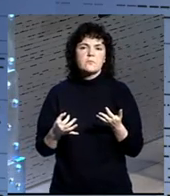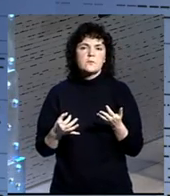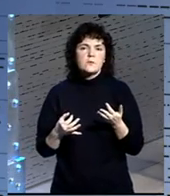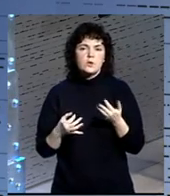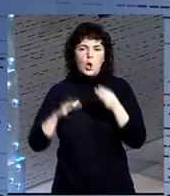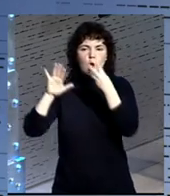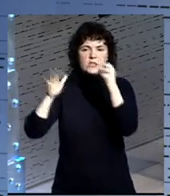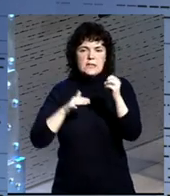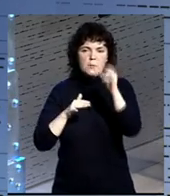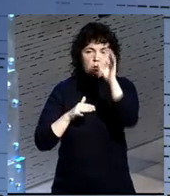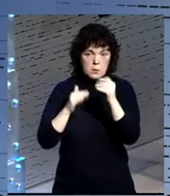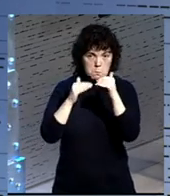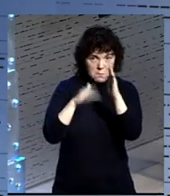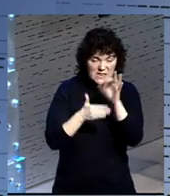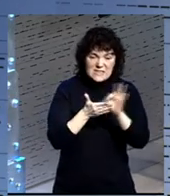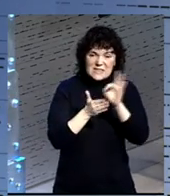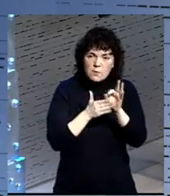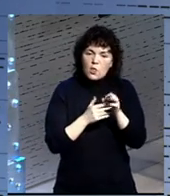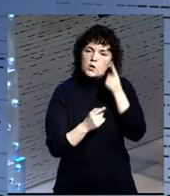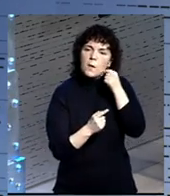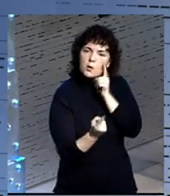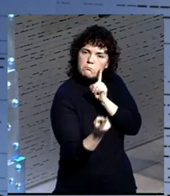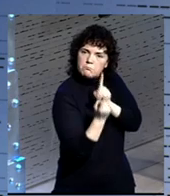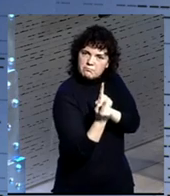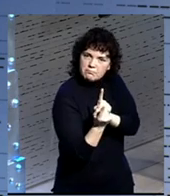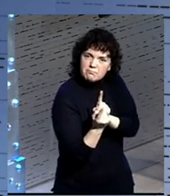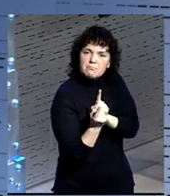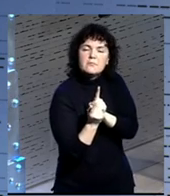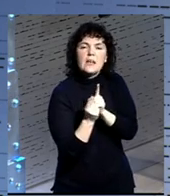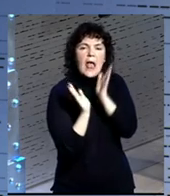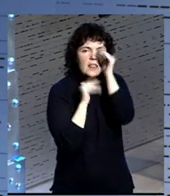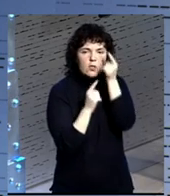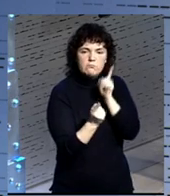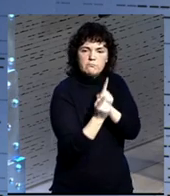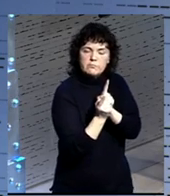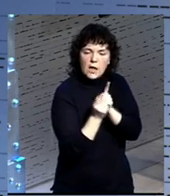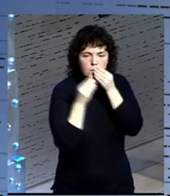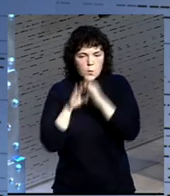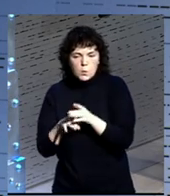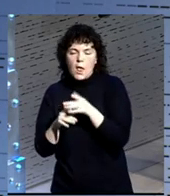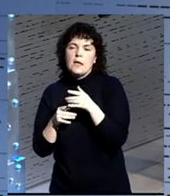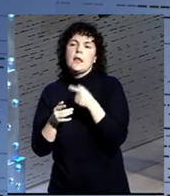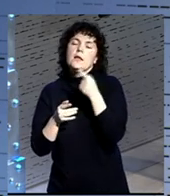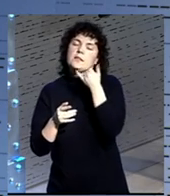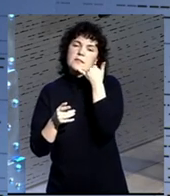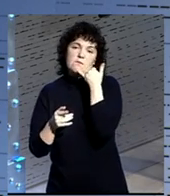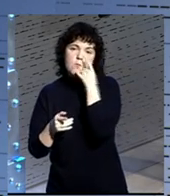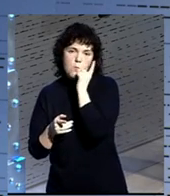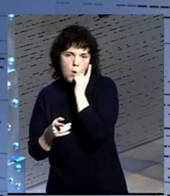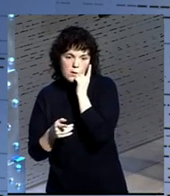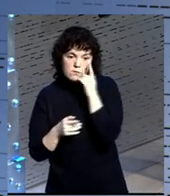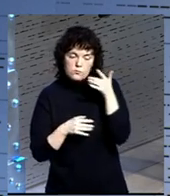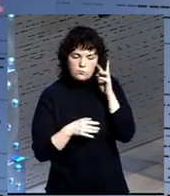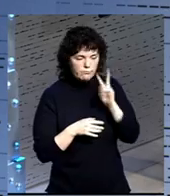el 80 y tantos % de los servicios de banca presencial con telefonía móvil en los cafeteros de